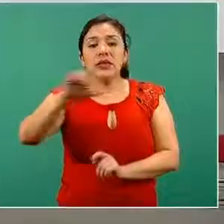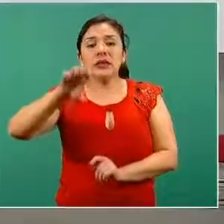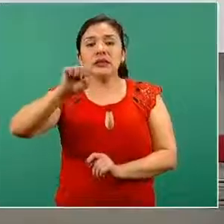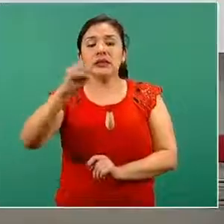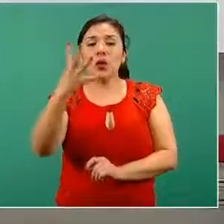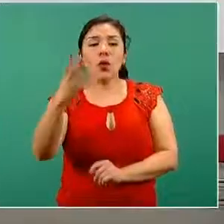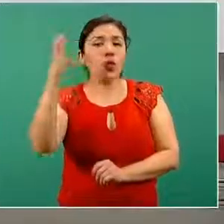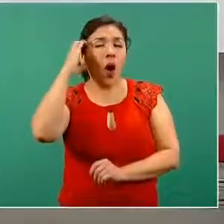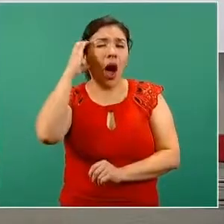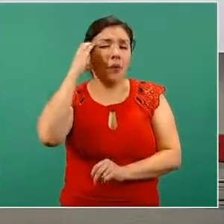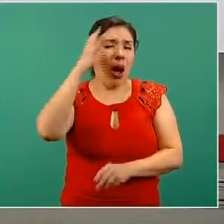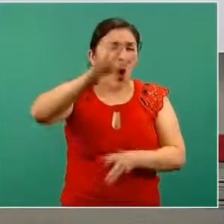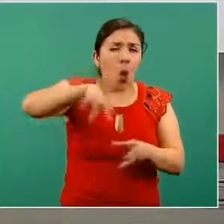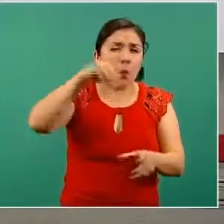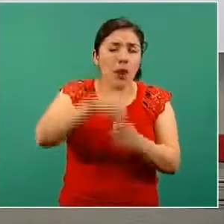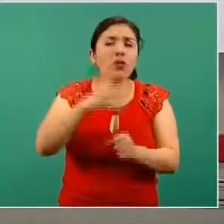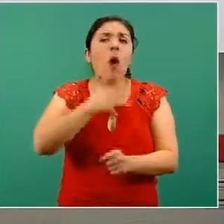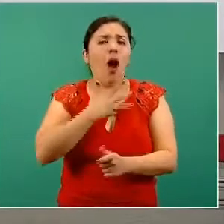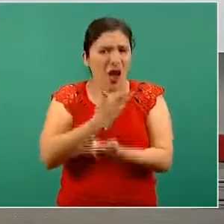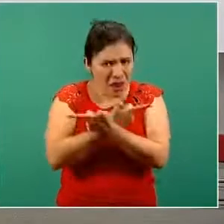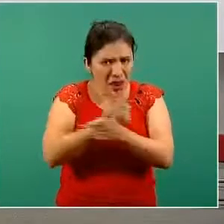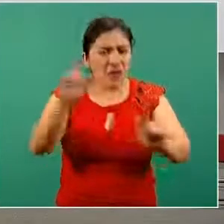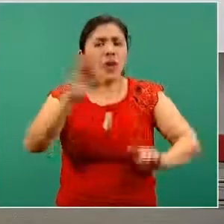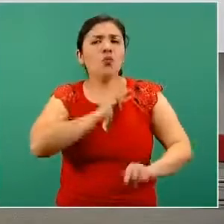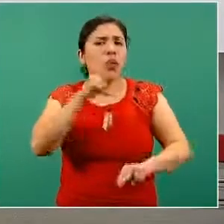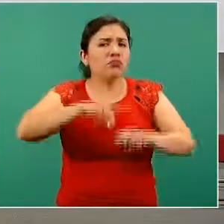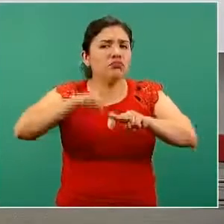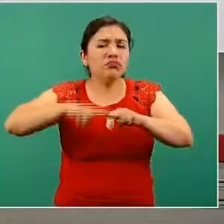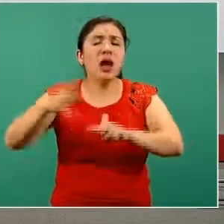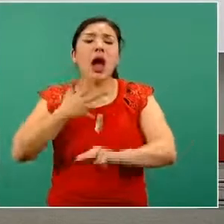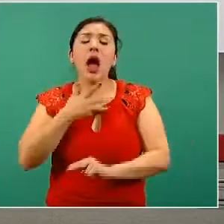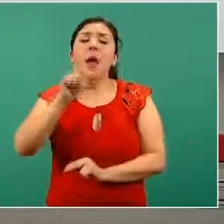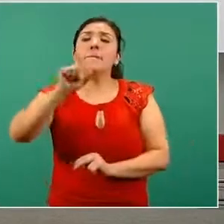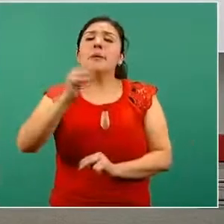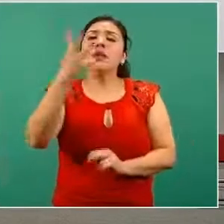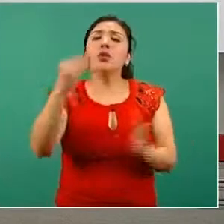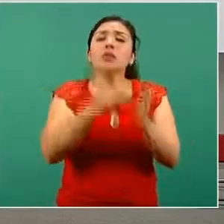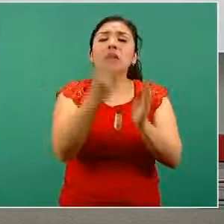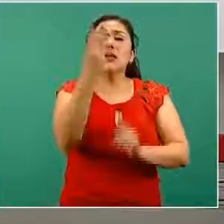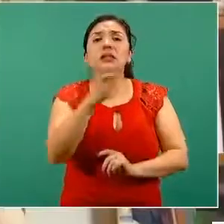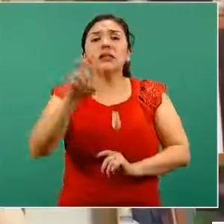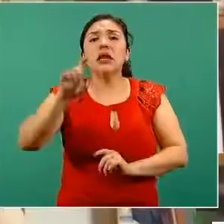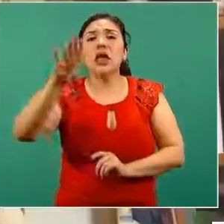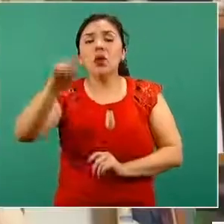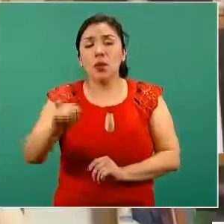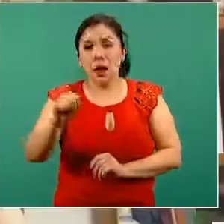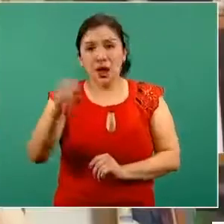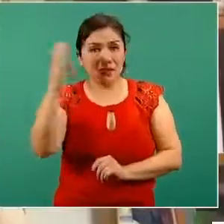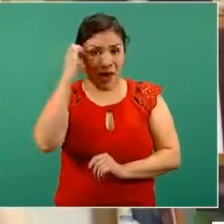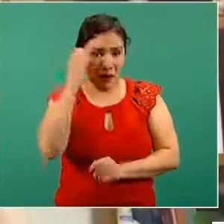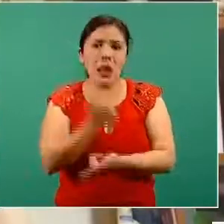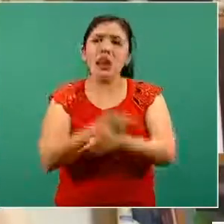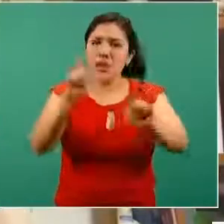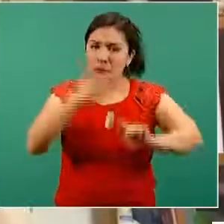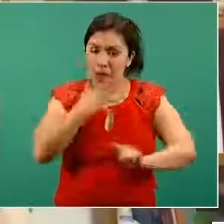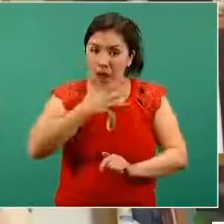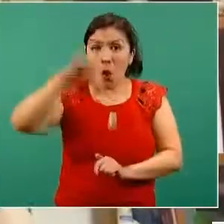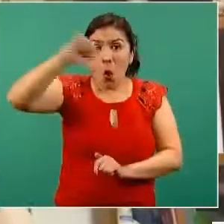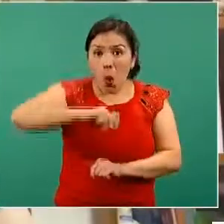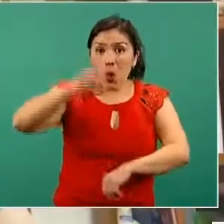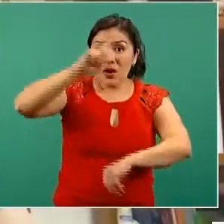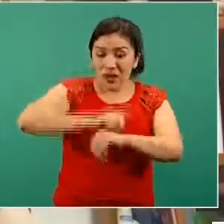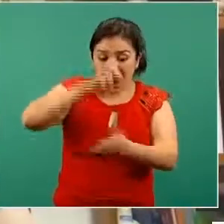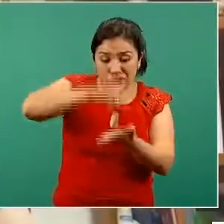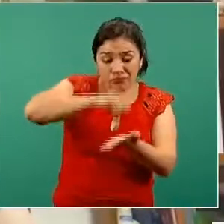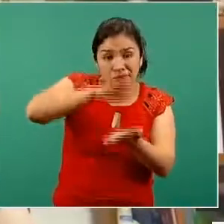camas totales, de las cuales disponibles contamos ya con 24.239, y hasta el día de hoy el censo que